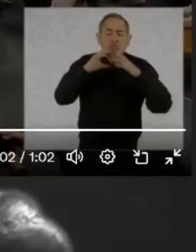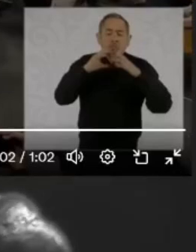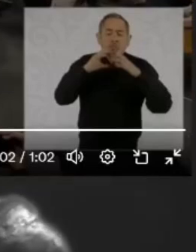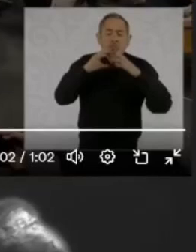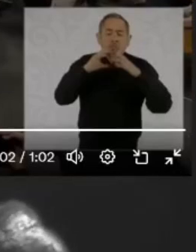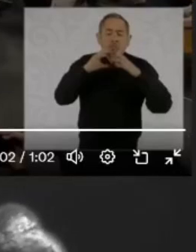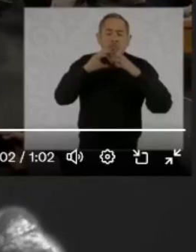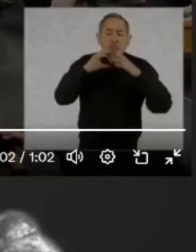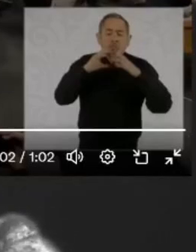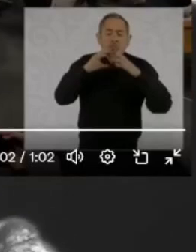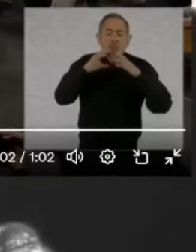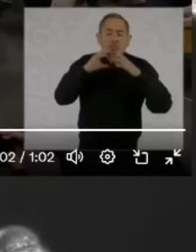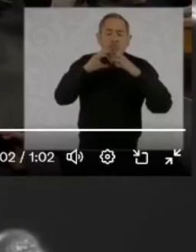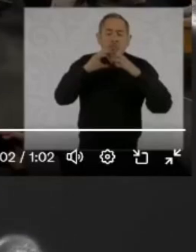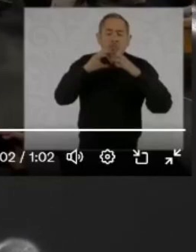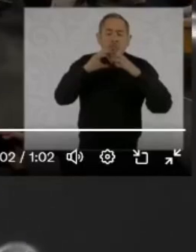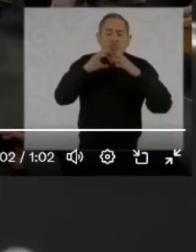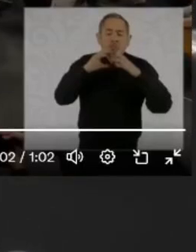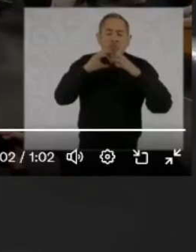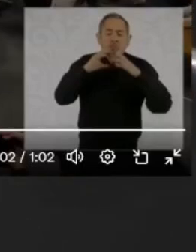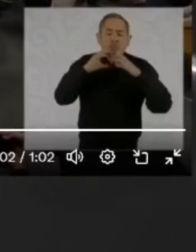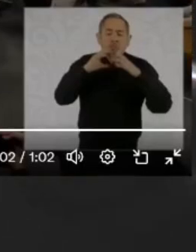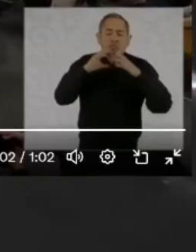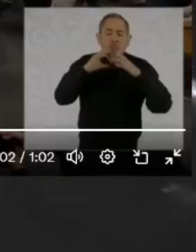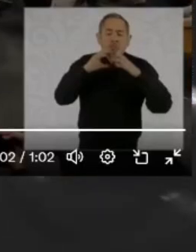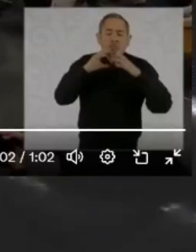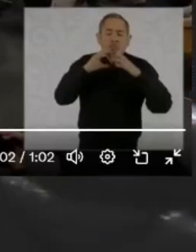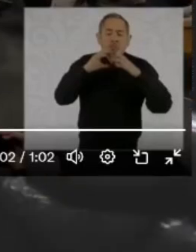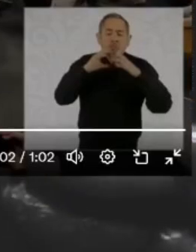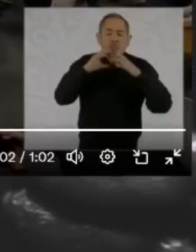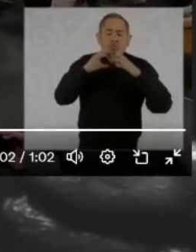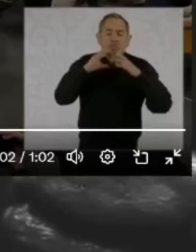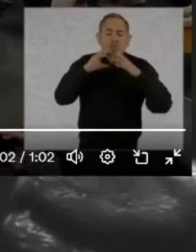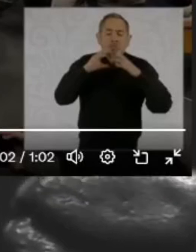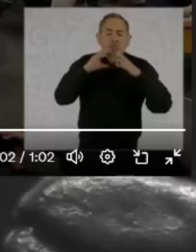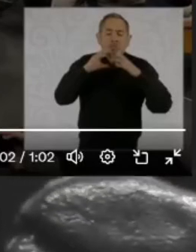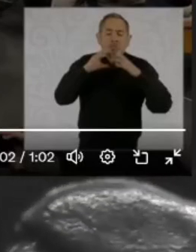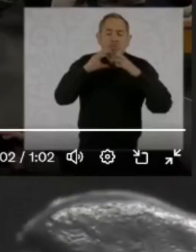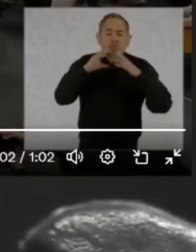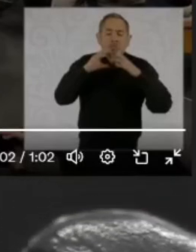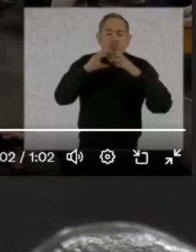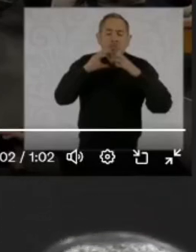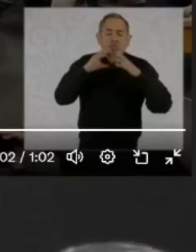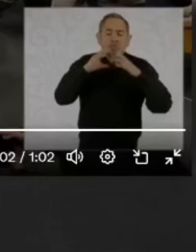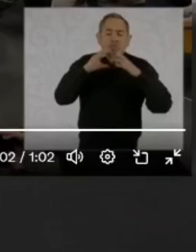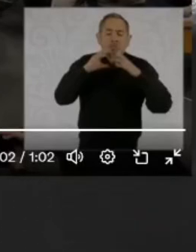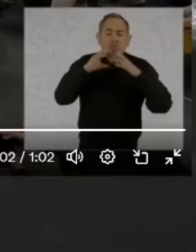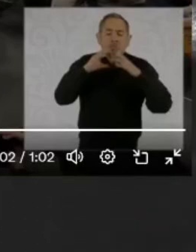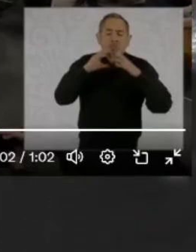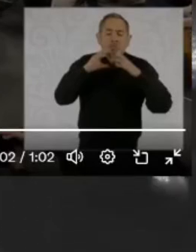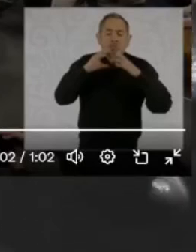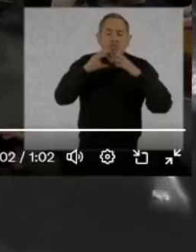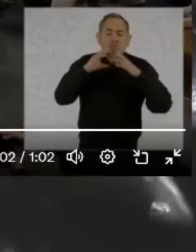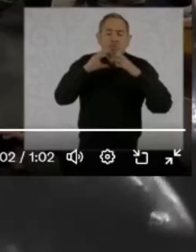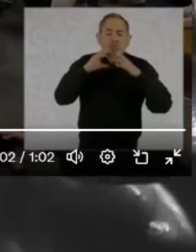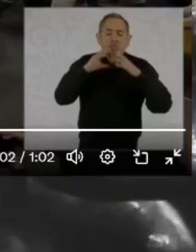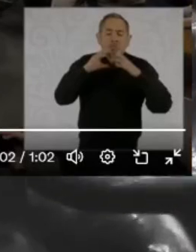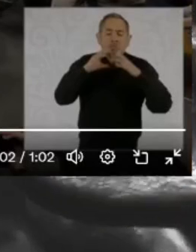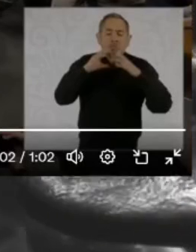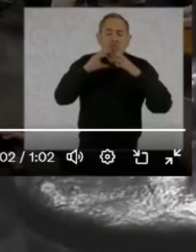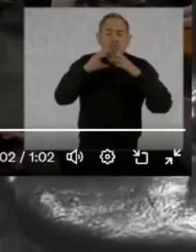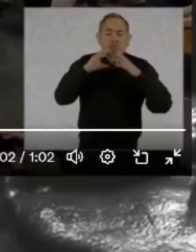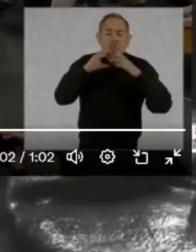hay calle, tiene, su familia está distribuida en esa colonia que está muy cerca donde está la alcaldía y en el centro de